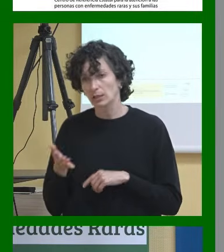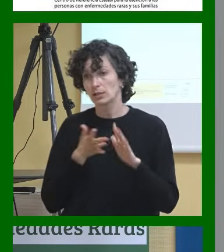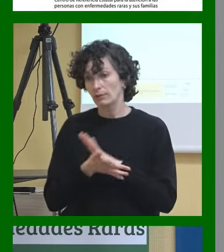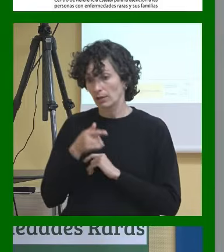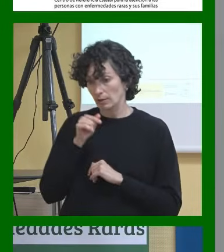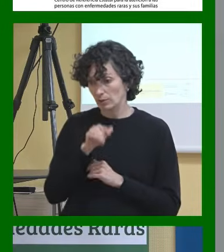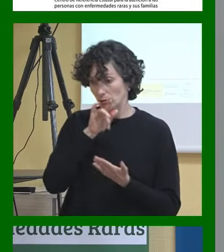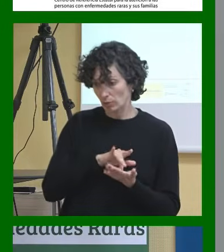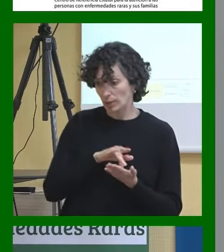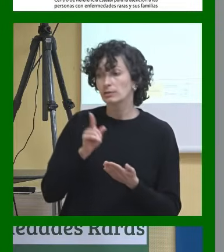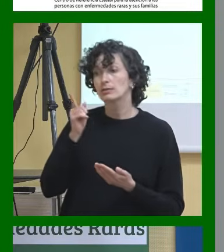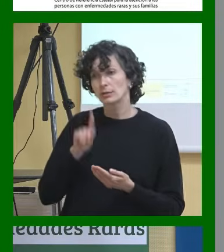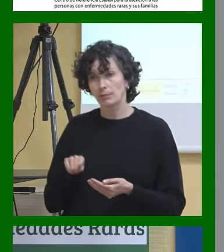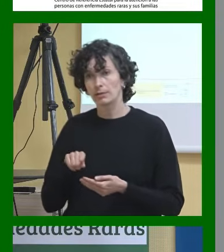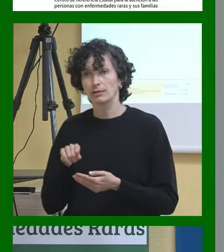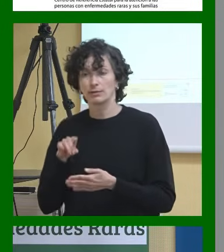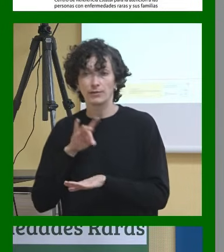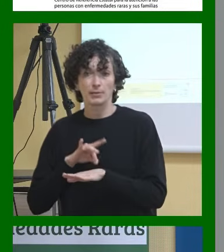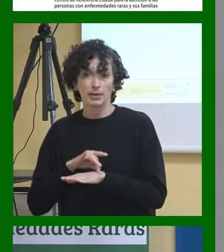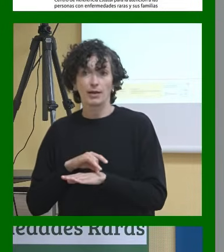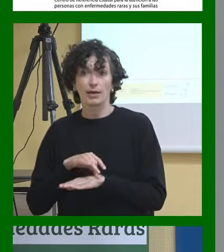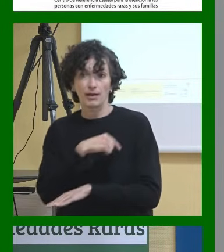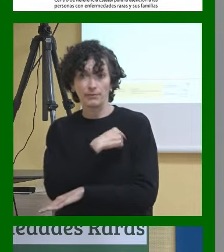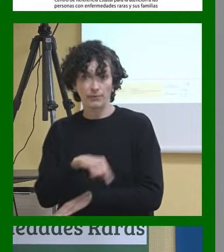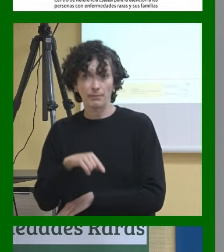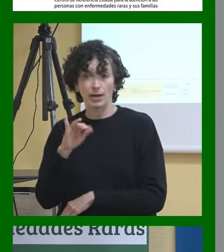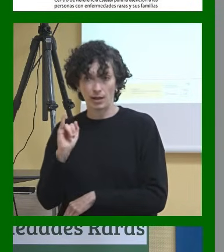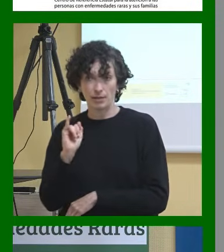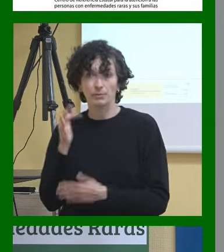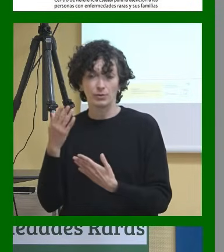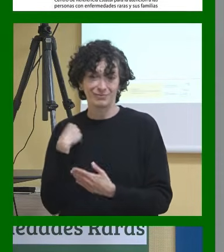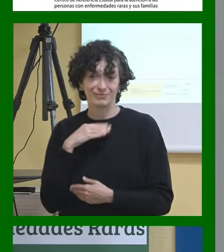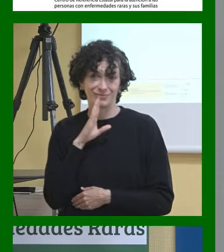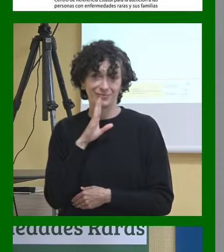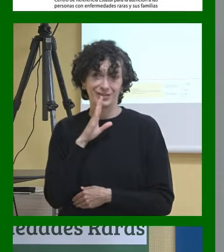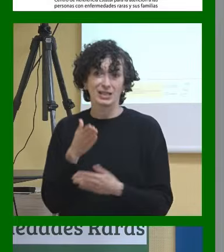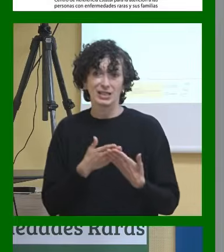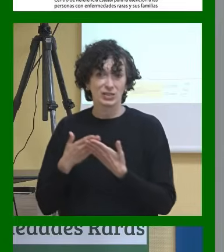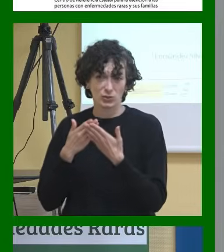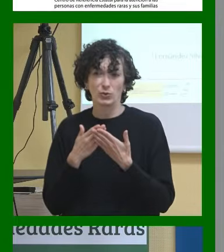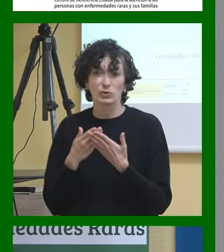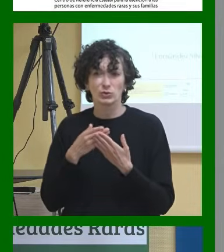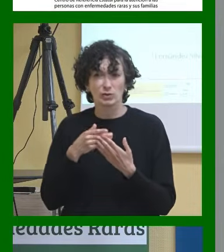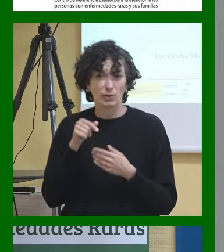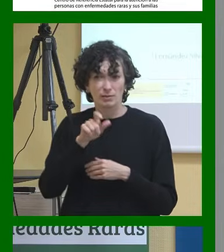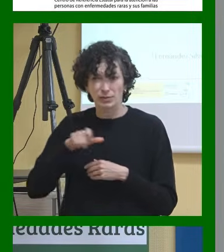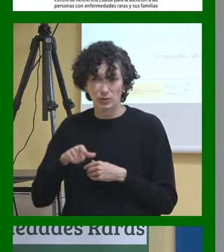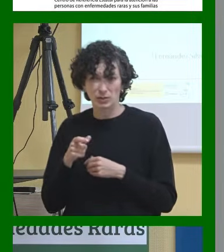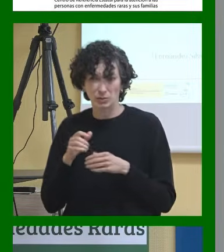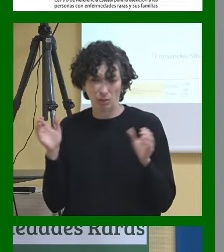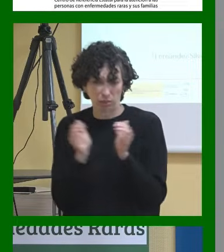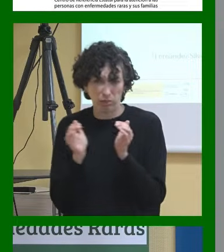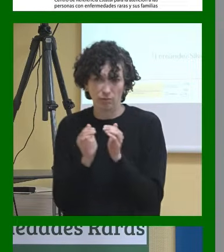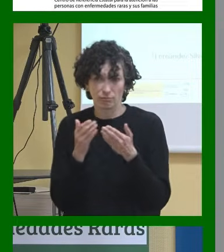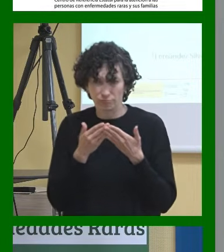esto, estaban diagnosticados con FAPA. Pero suelen ser, como os digo, estudios como una muestra muy, muy pequeñita.